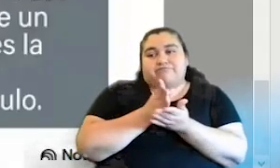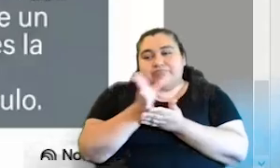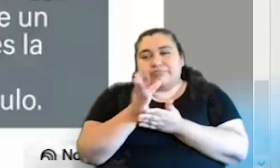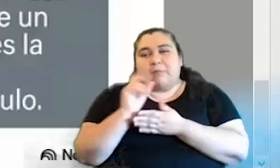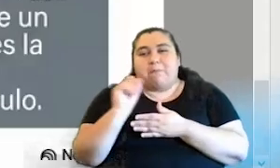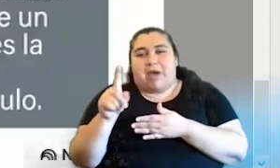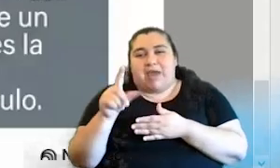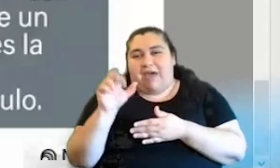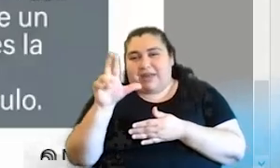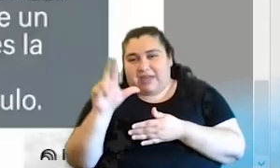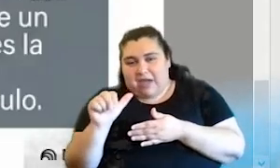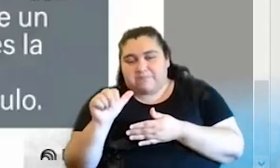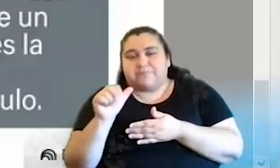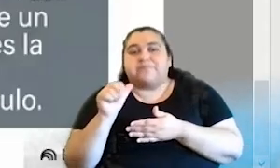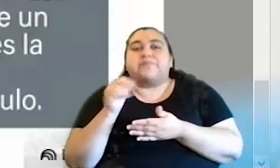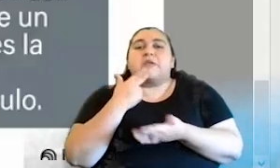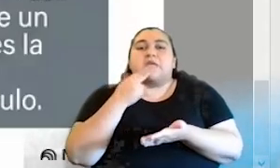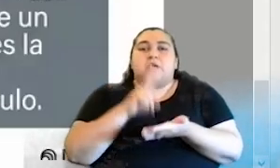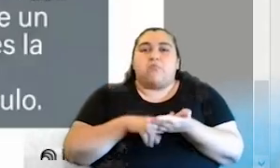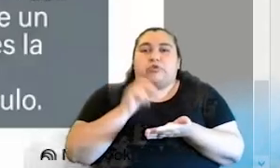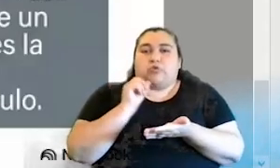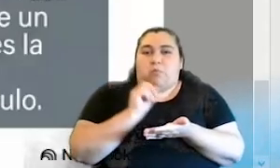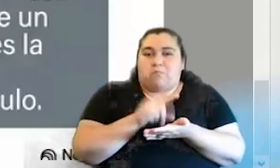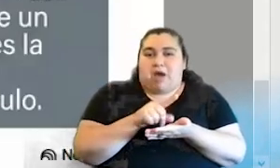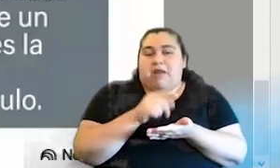pasar que sea un quebranto